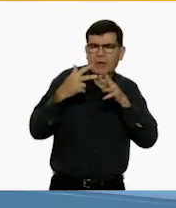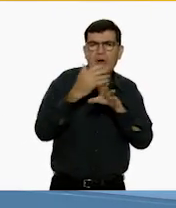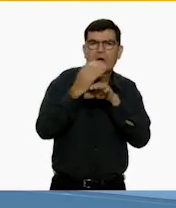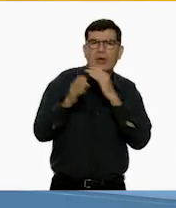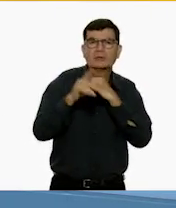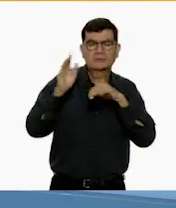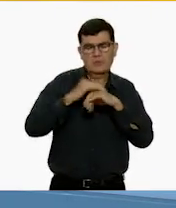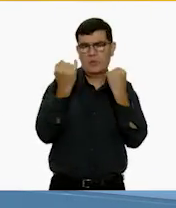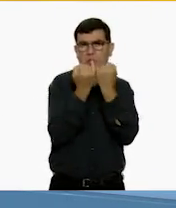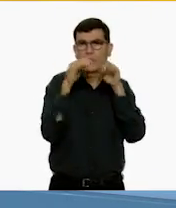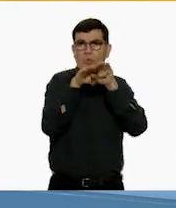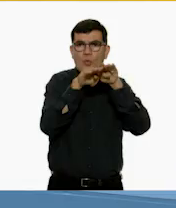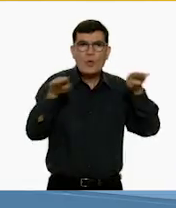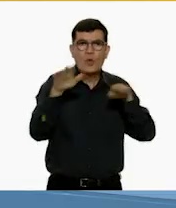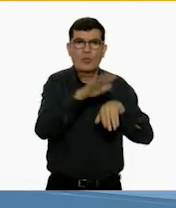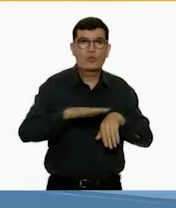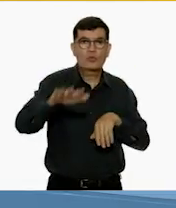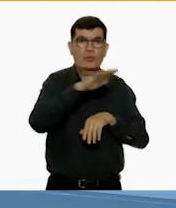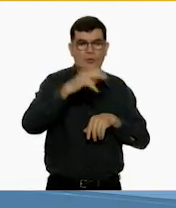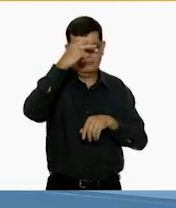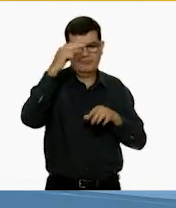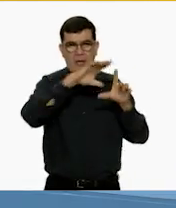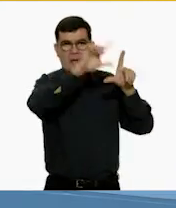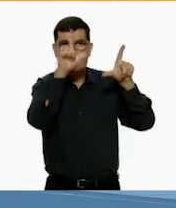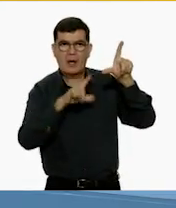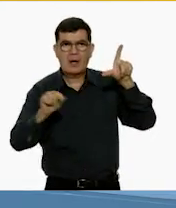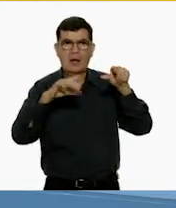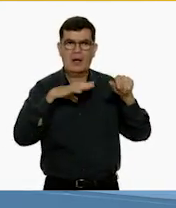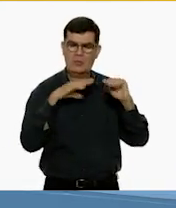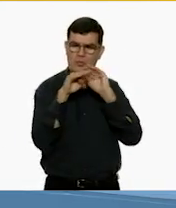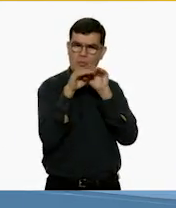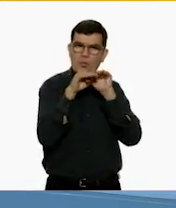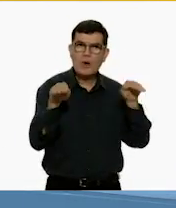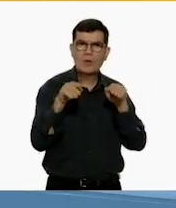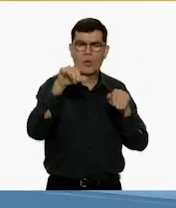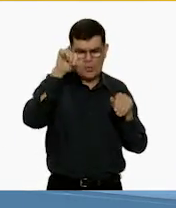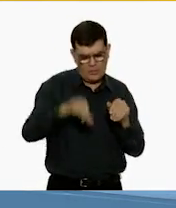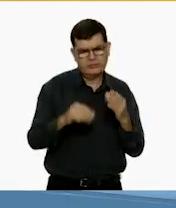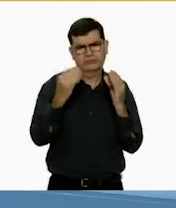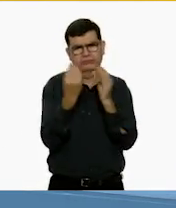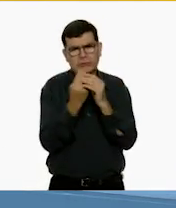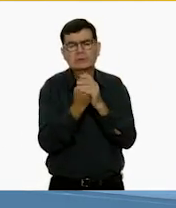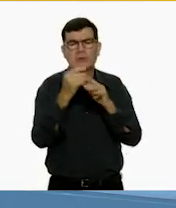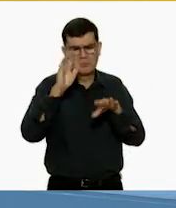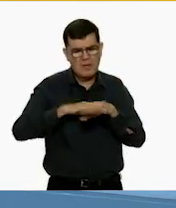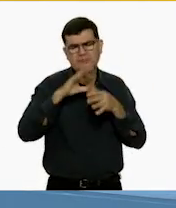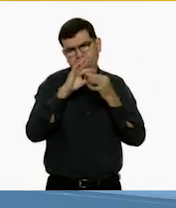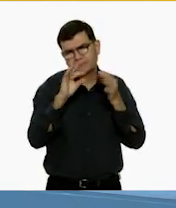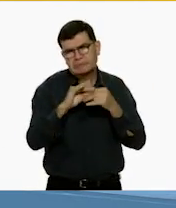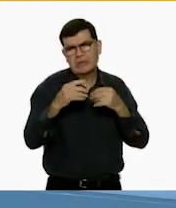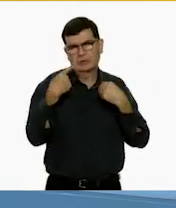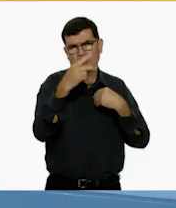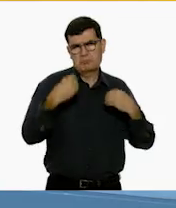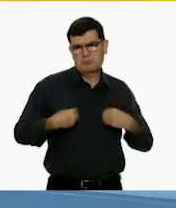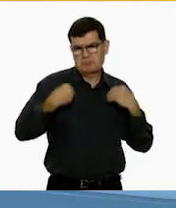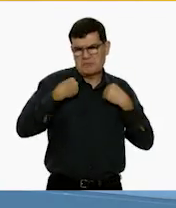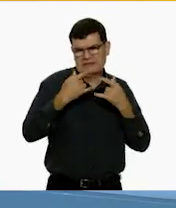los mexicanos. En la clase de hoy vamos a seguir conociendo sobre su vida y su participación en la historia de nuestro